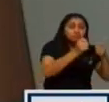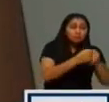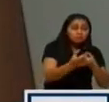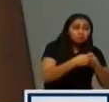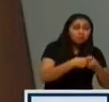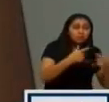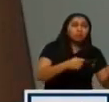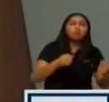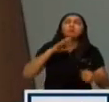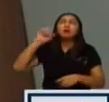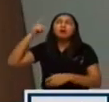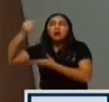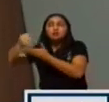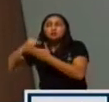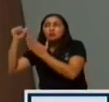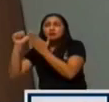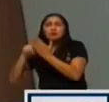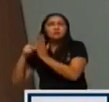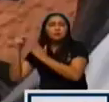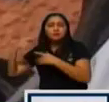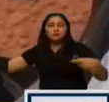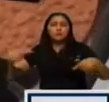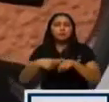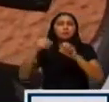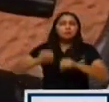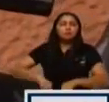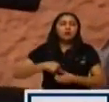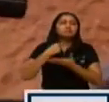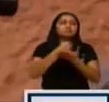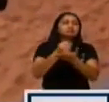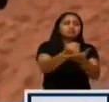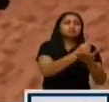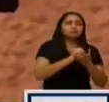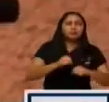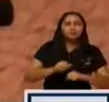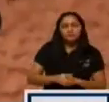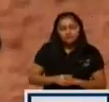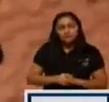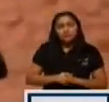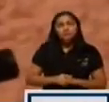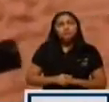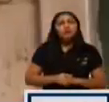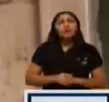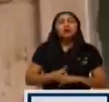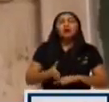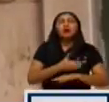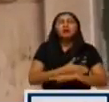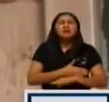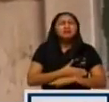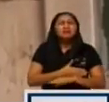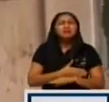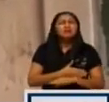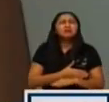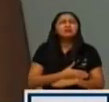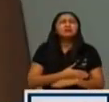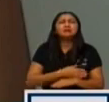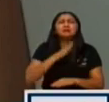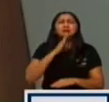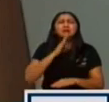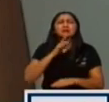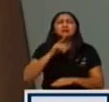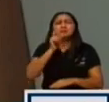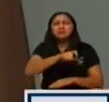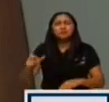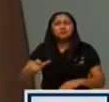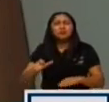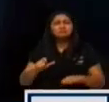las administraciones locales es entregar al país un instrumento de focalización renovado, un Sisben nuevo, que caracteriza de una mejor